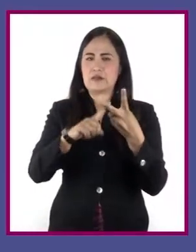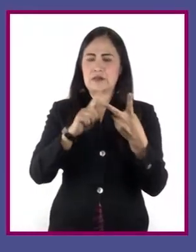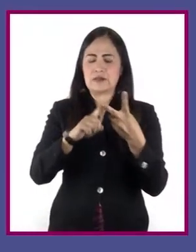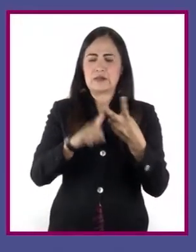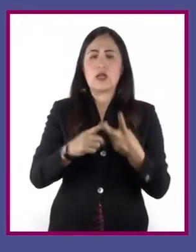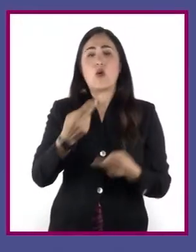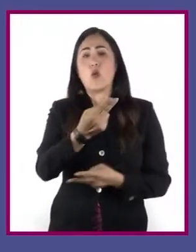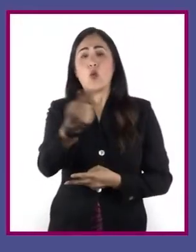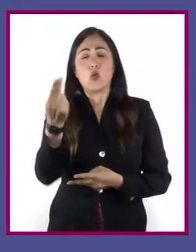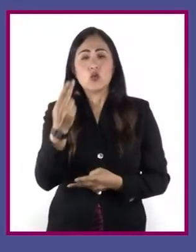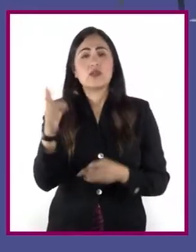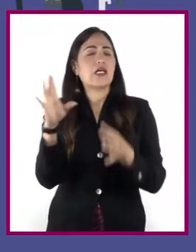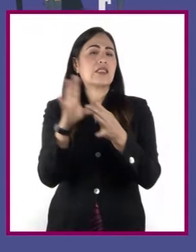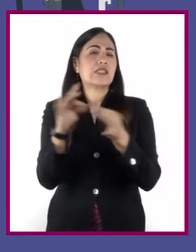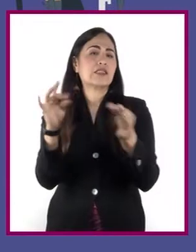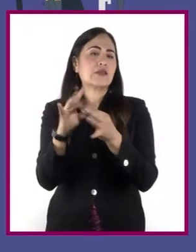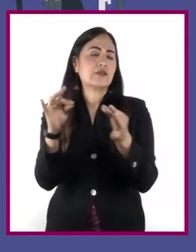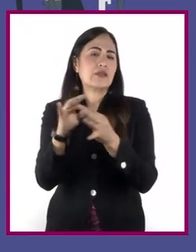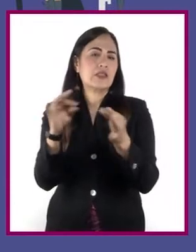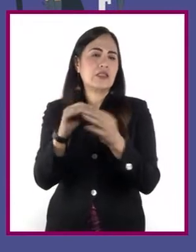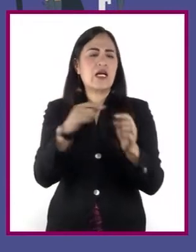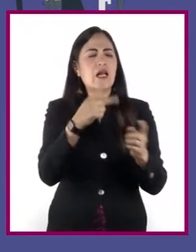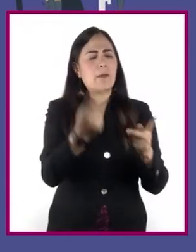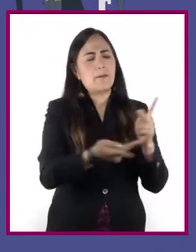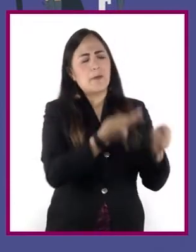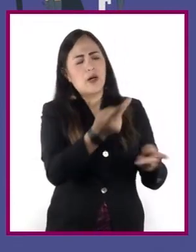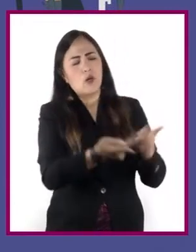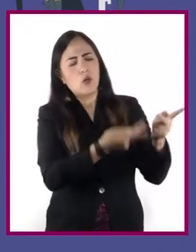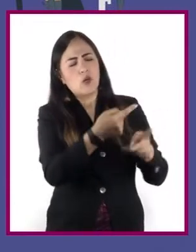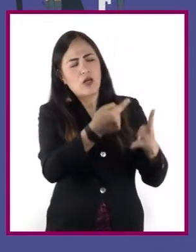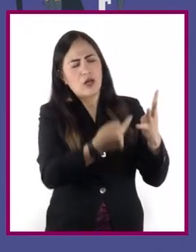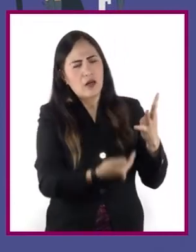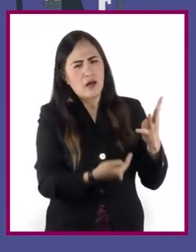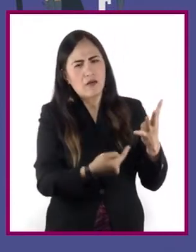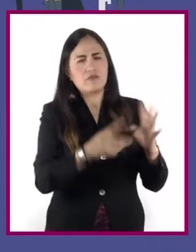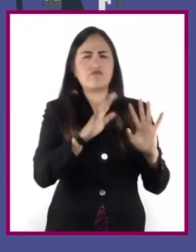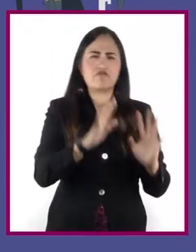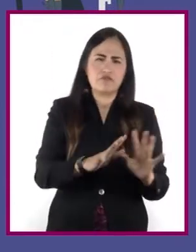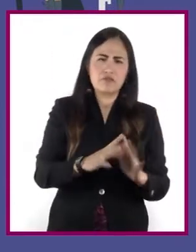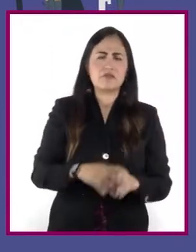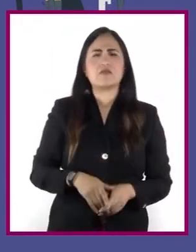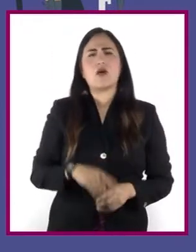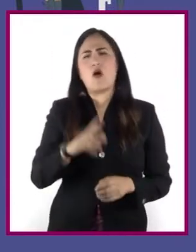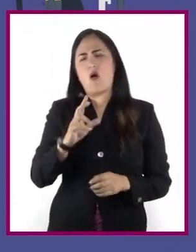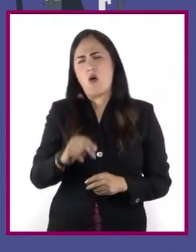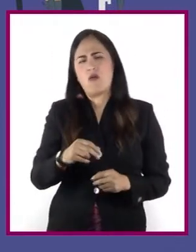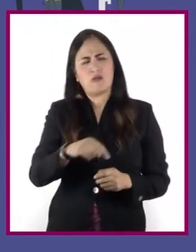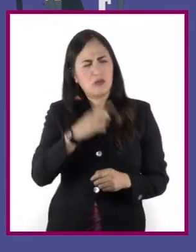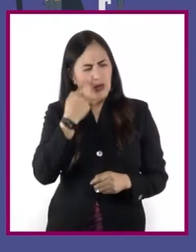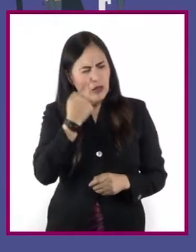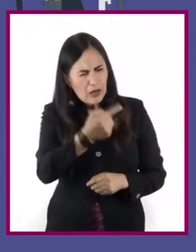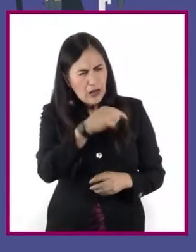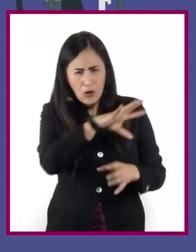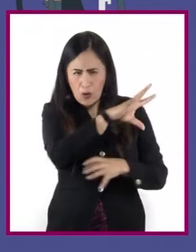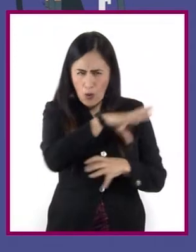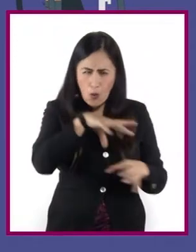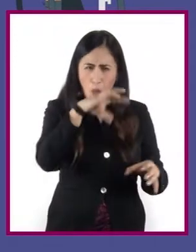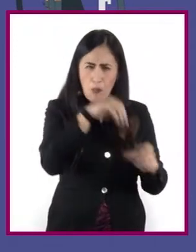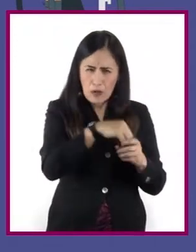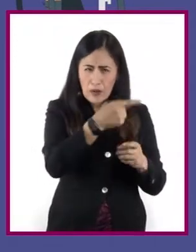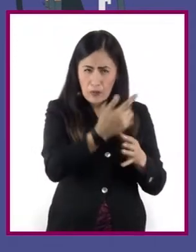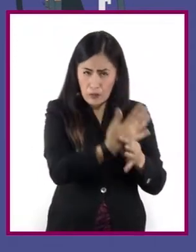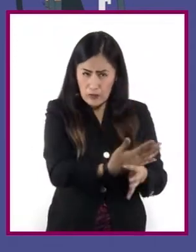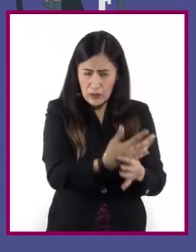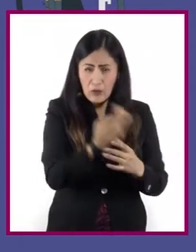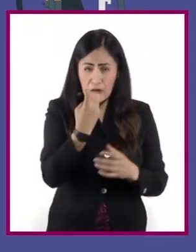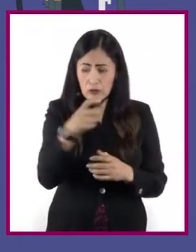toca narrar la entrevista y para ello se pueden servir de citar o hacer una paráfrasis de la o el